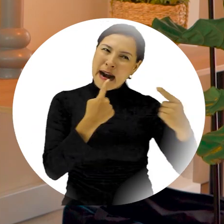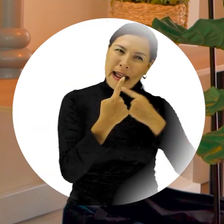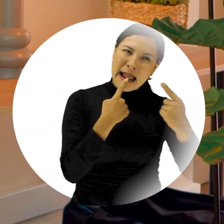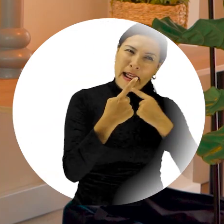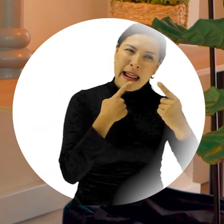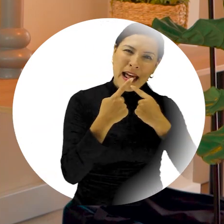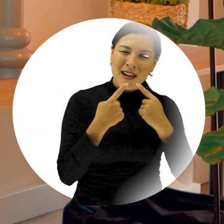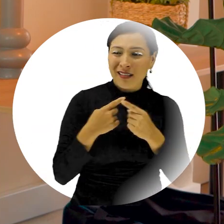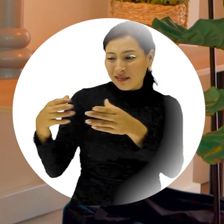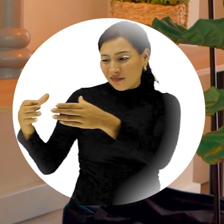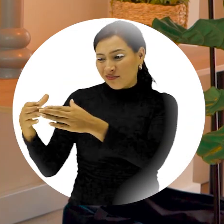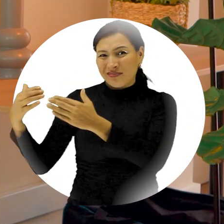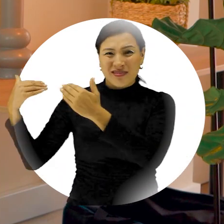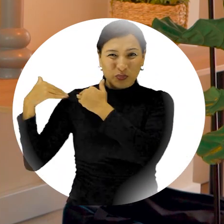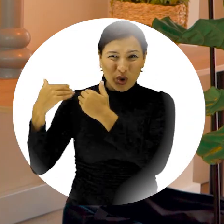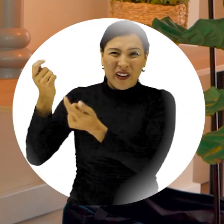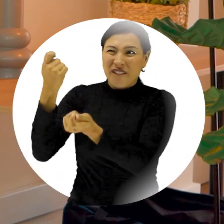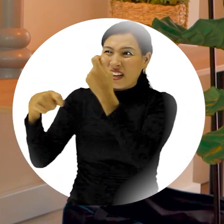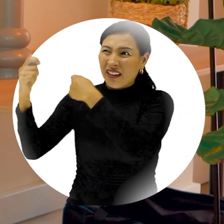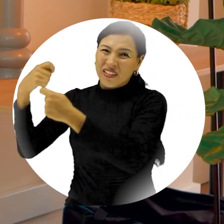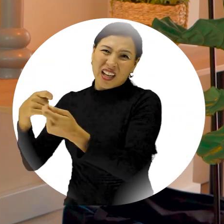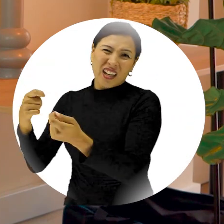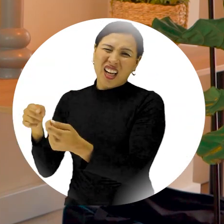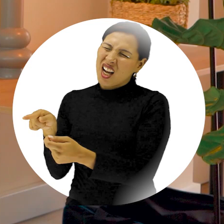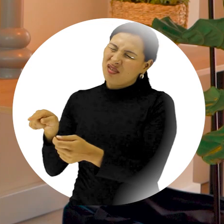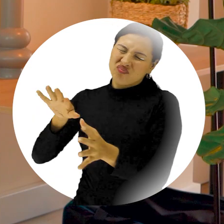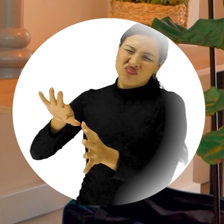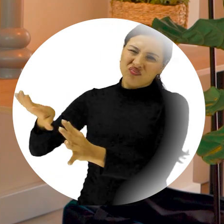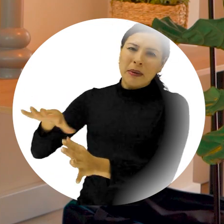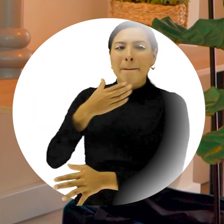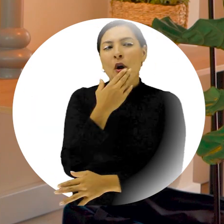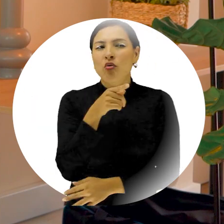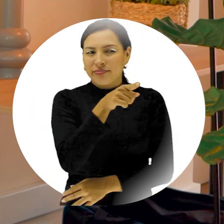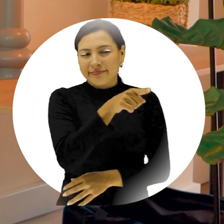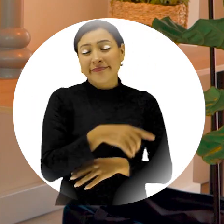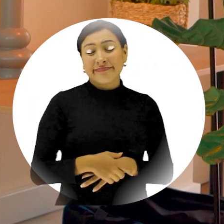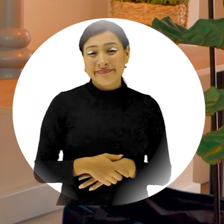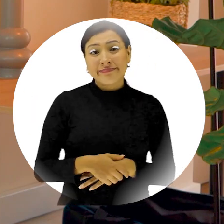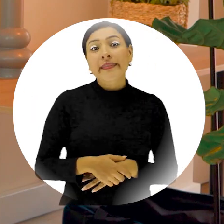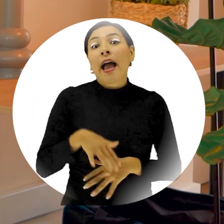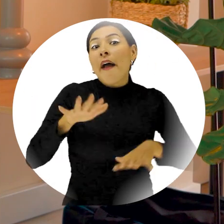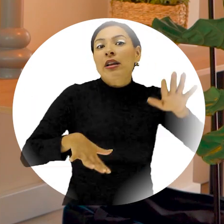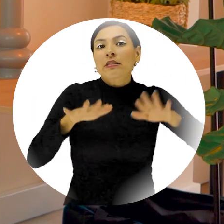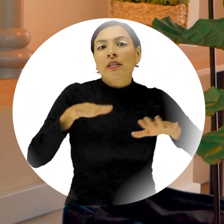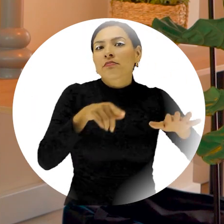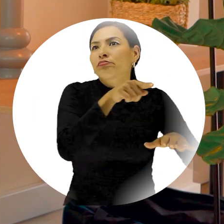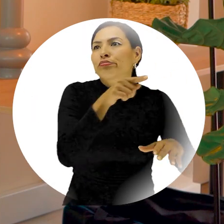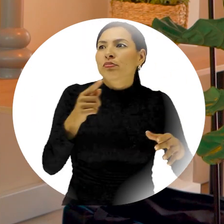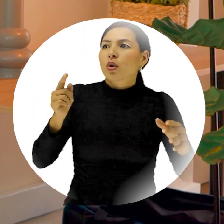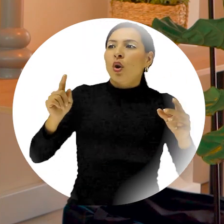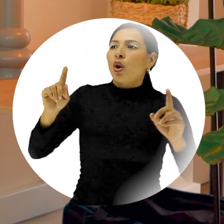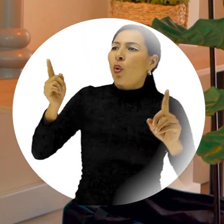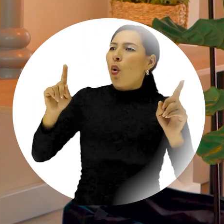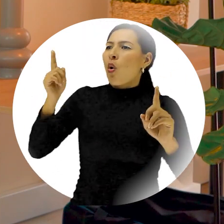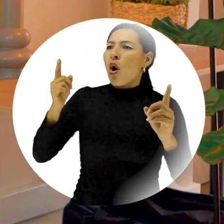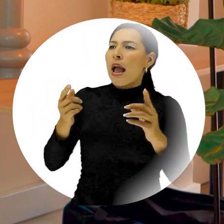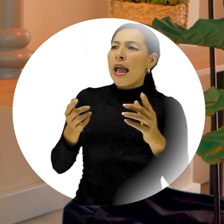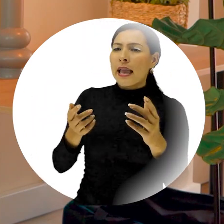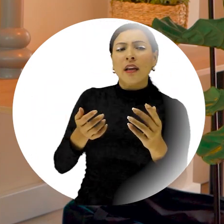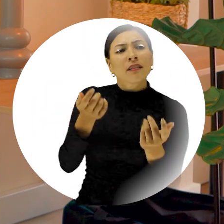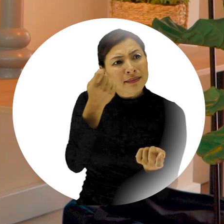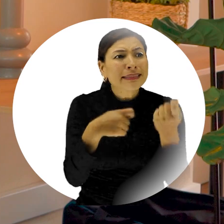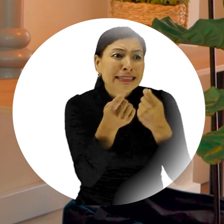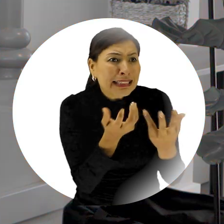las casas y los inmuebles porque se demora tanto el proceso con ustedes. Y de ahí va como este primer aprendizaje. Si no fluye como